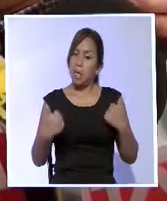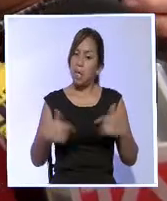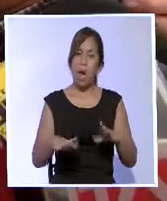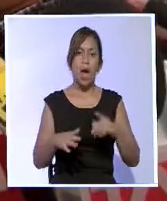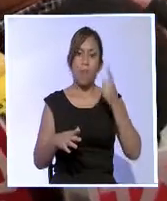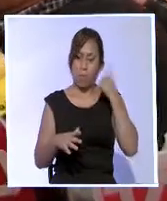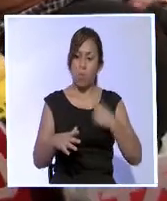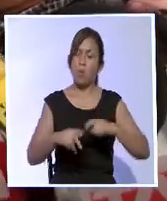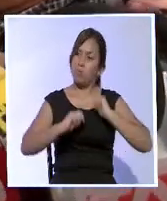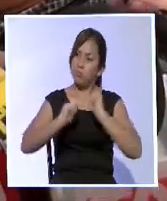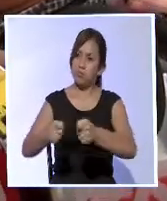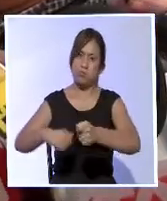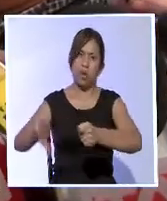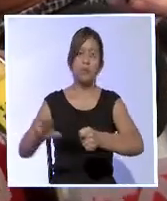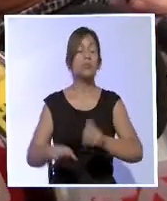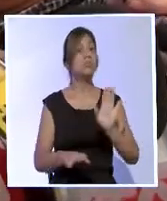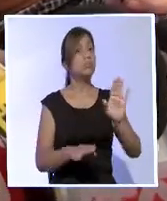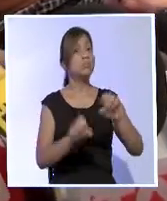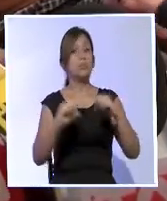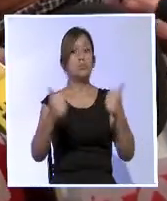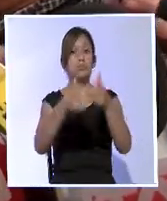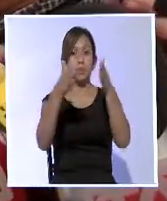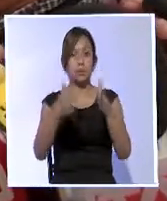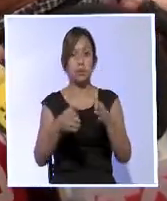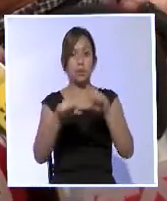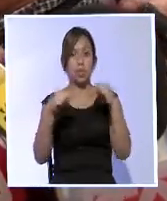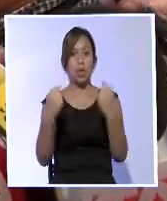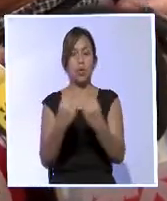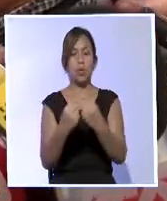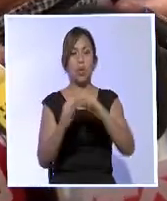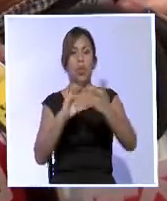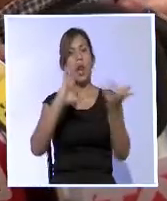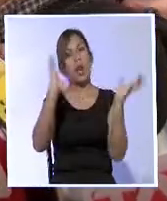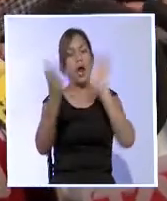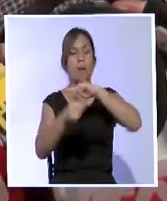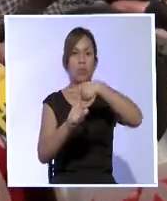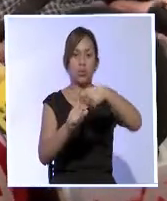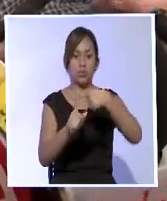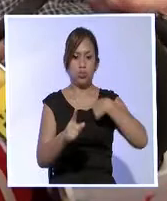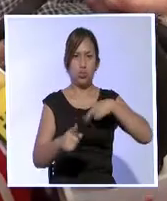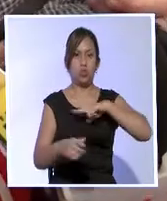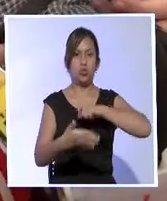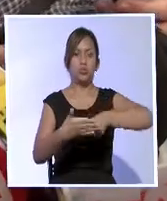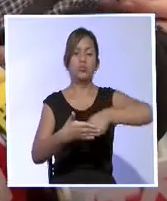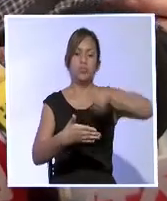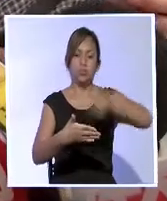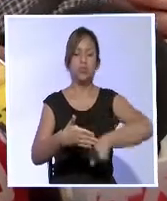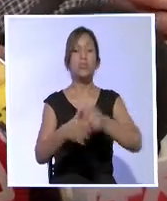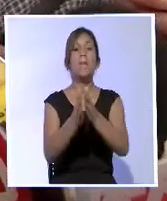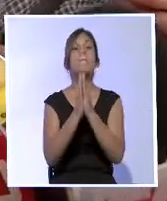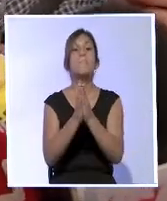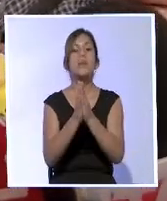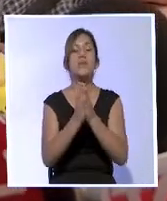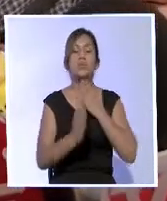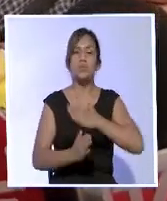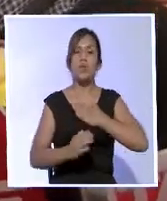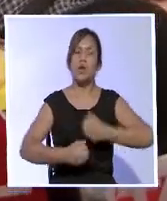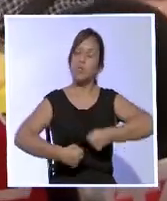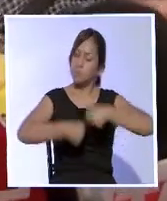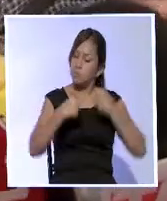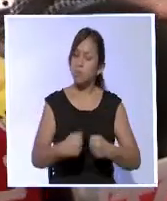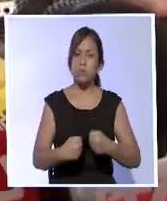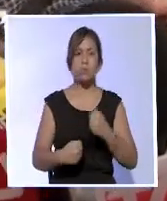que los legisladores de la bancada del cambio positivo que firmamos esta petición persistiremos